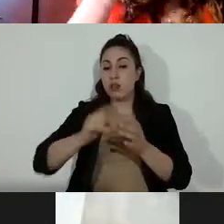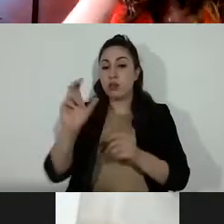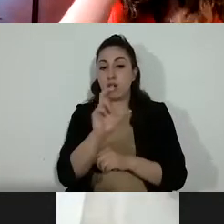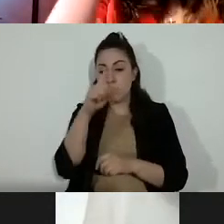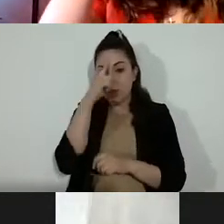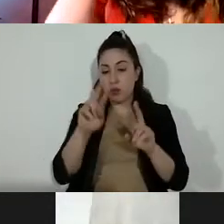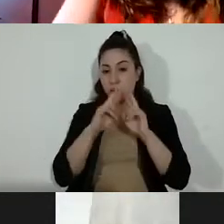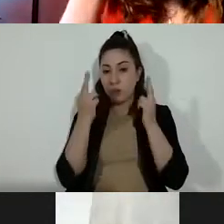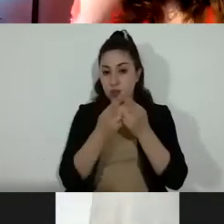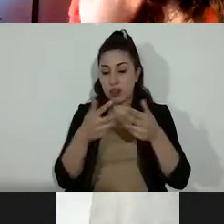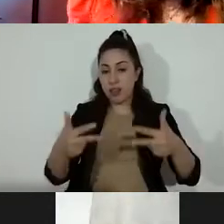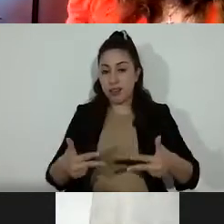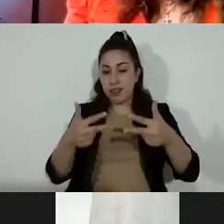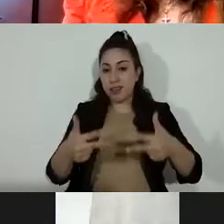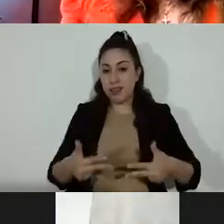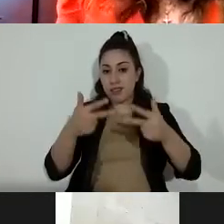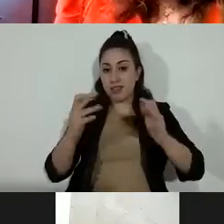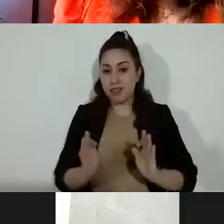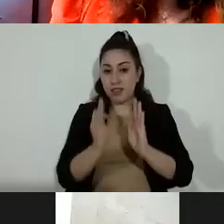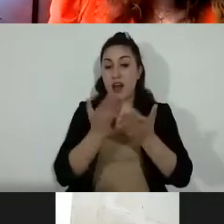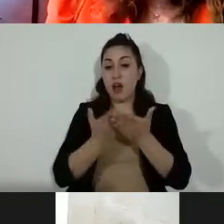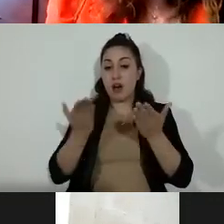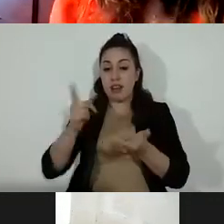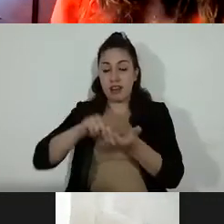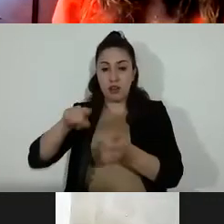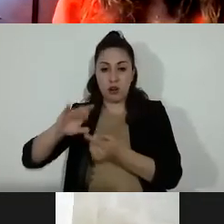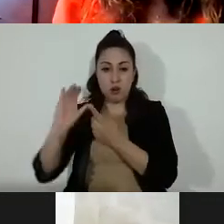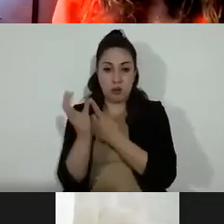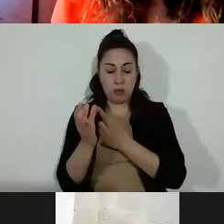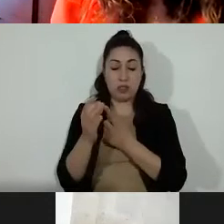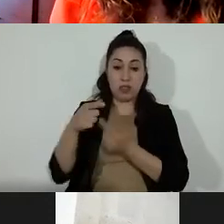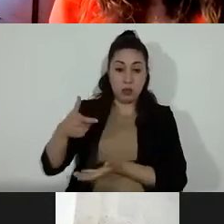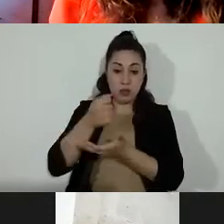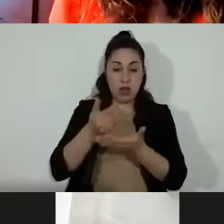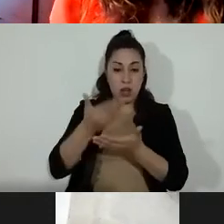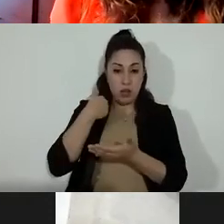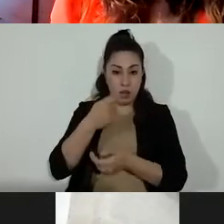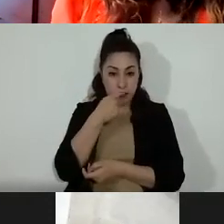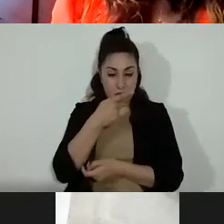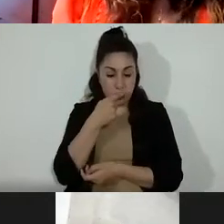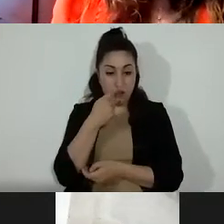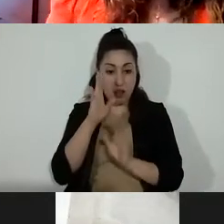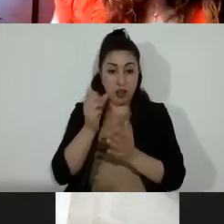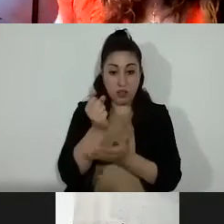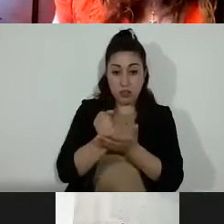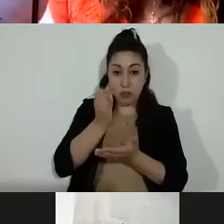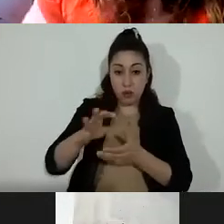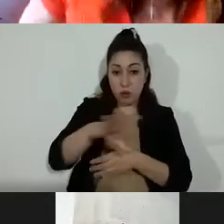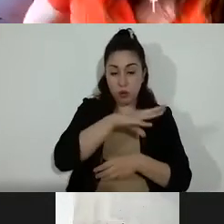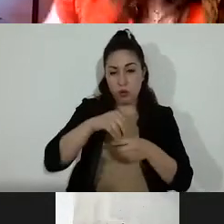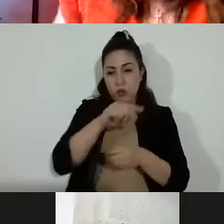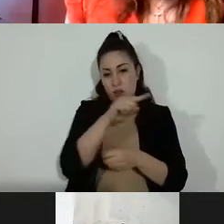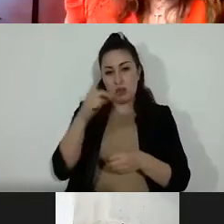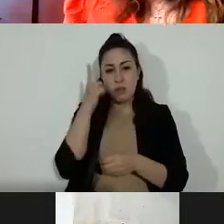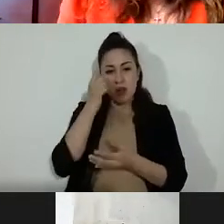no omito mencionar que en la Comisión de Presupuesto, en mi intervención y con la aprobación prácticamente de todos los integrantes